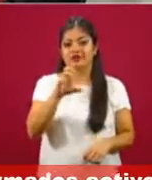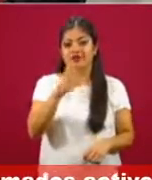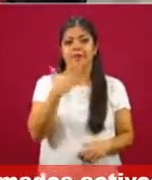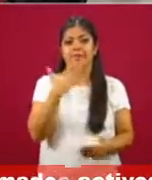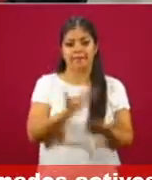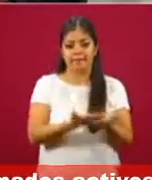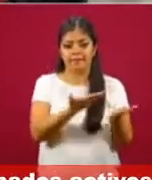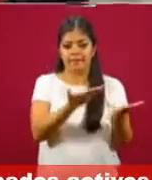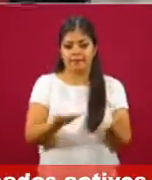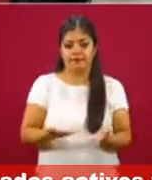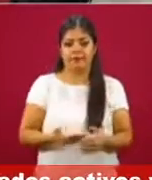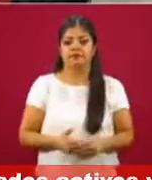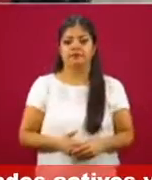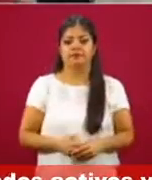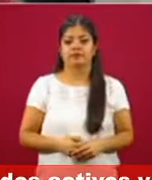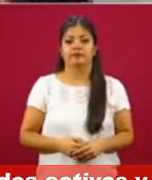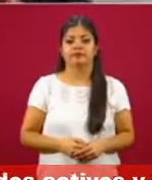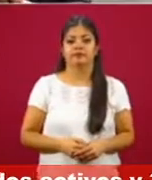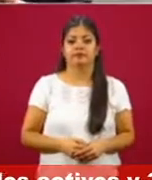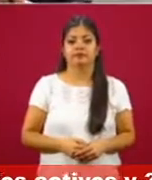secretario.